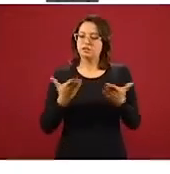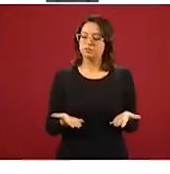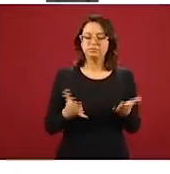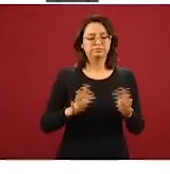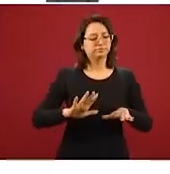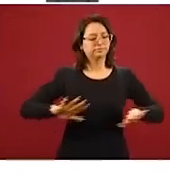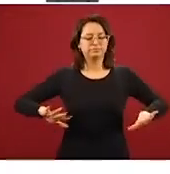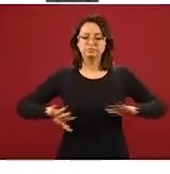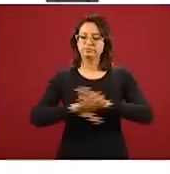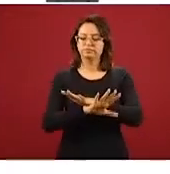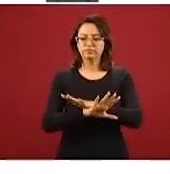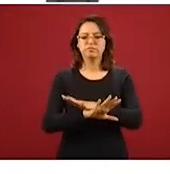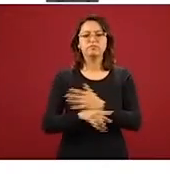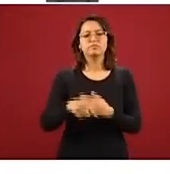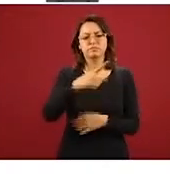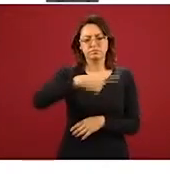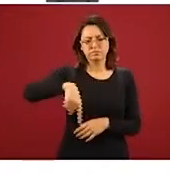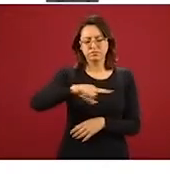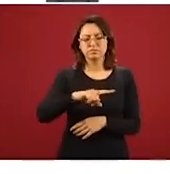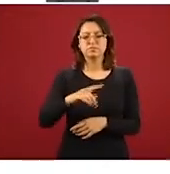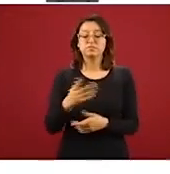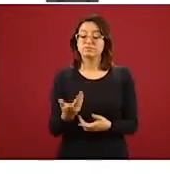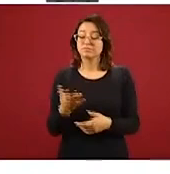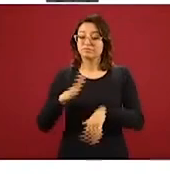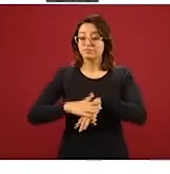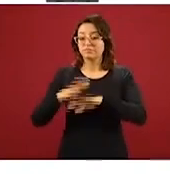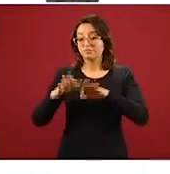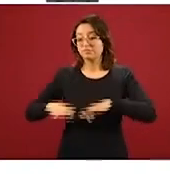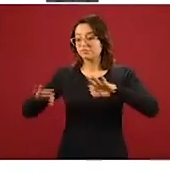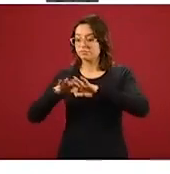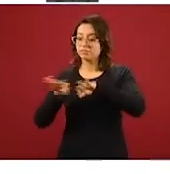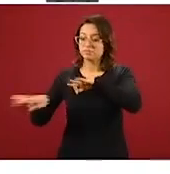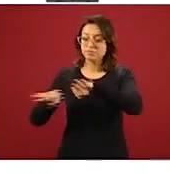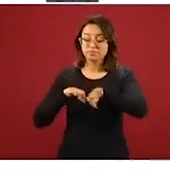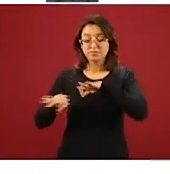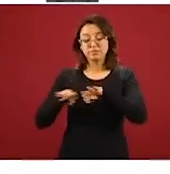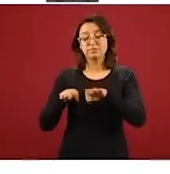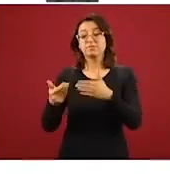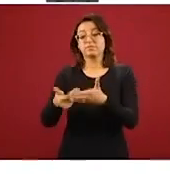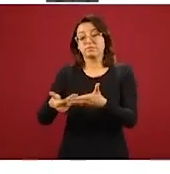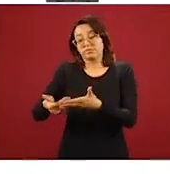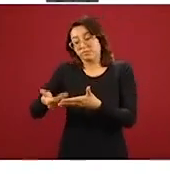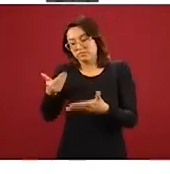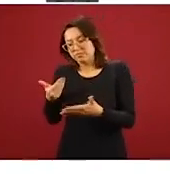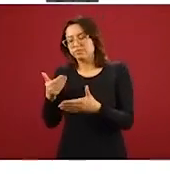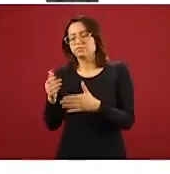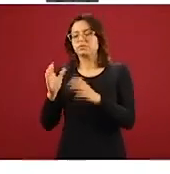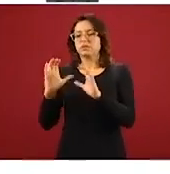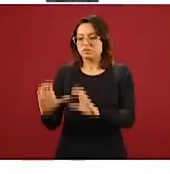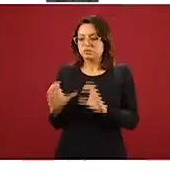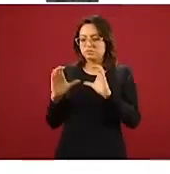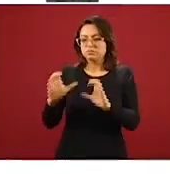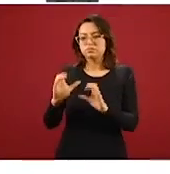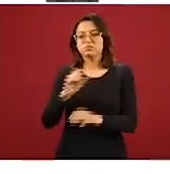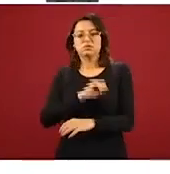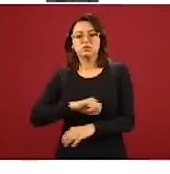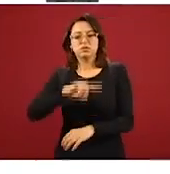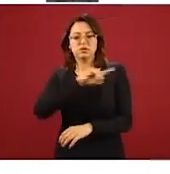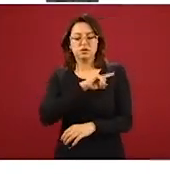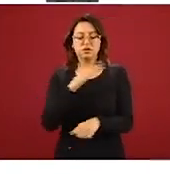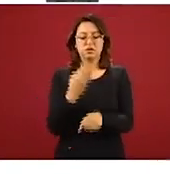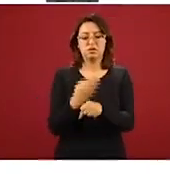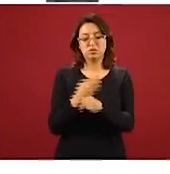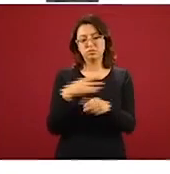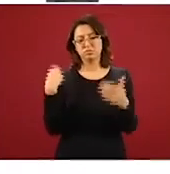y bienvenidos, para las funciones sustantivas, en particular de la prevención, y están en un proceso de